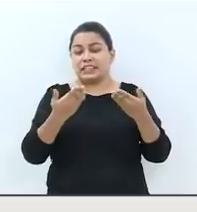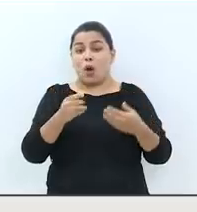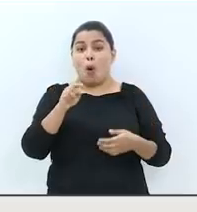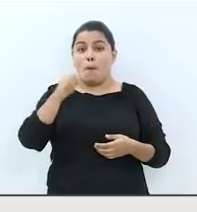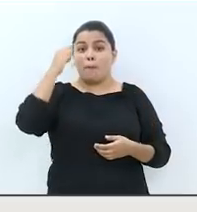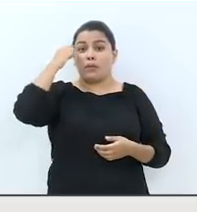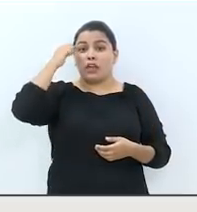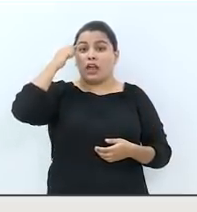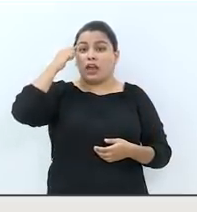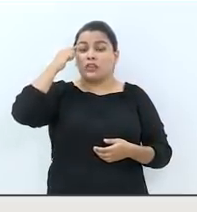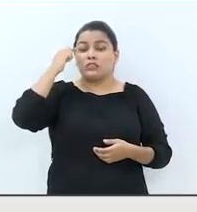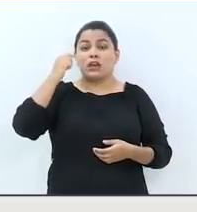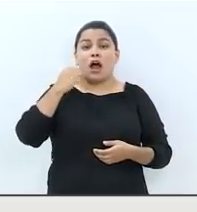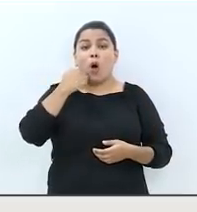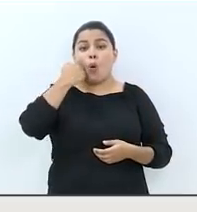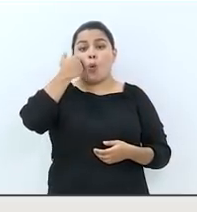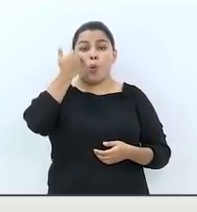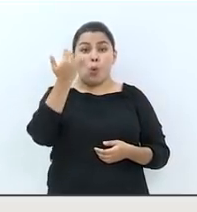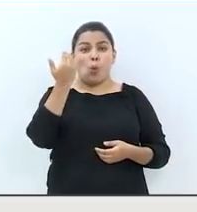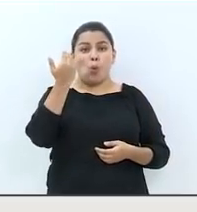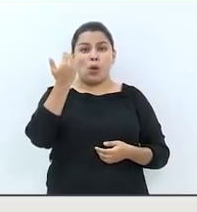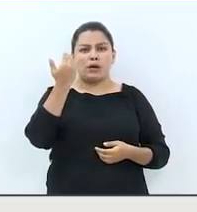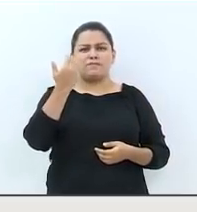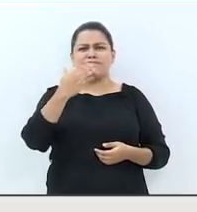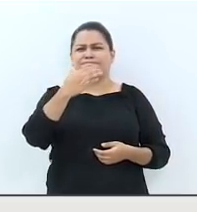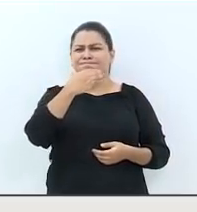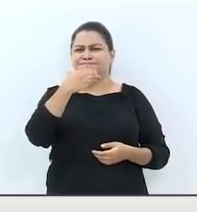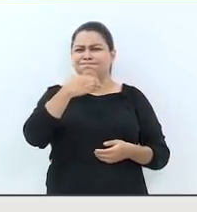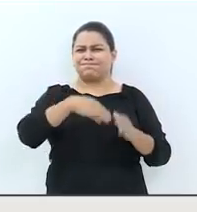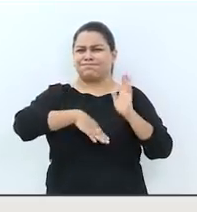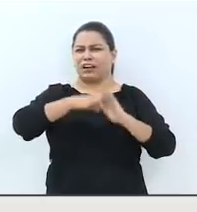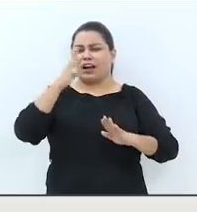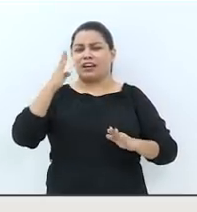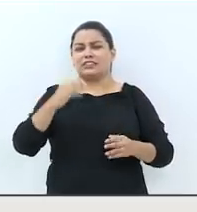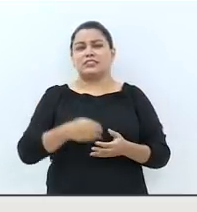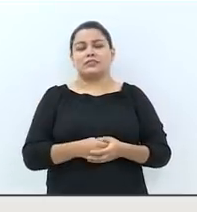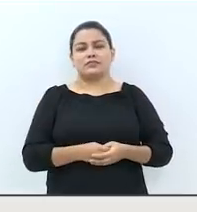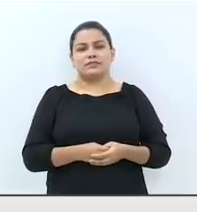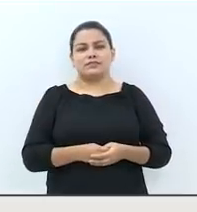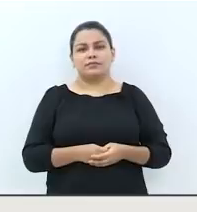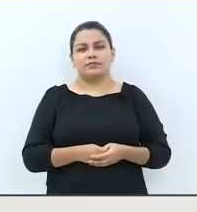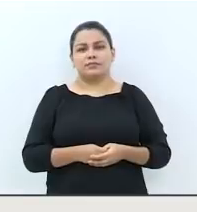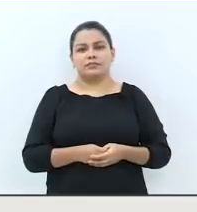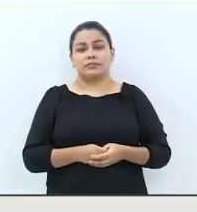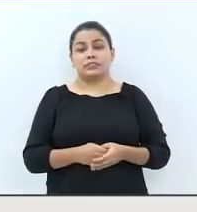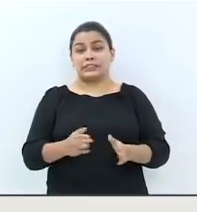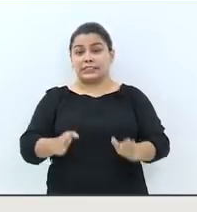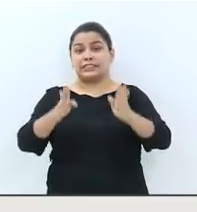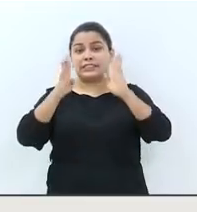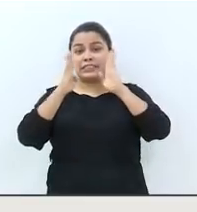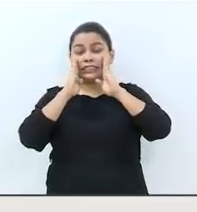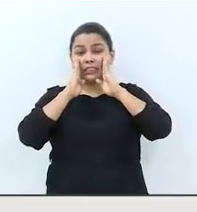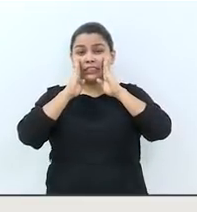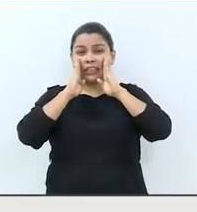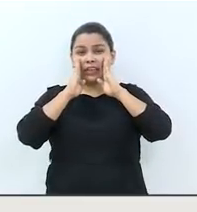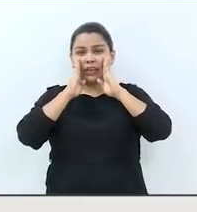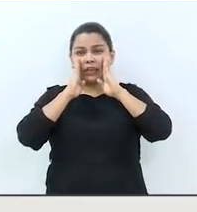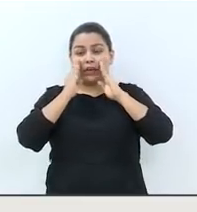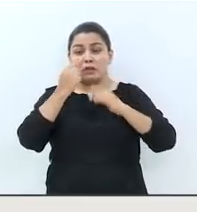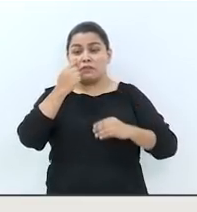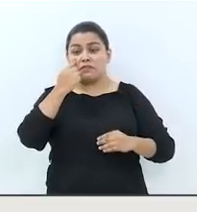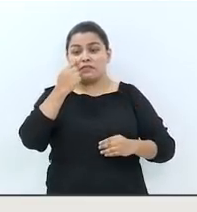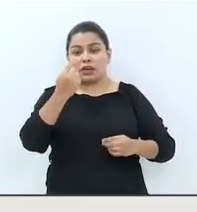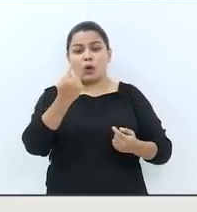con adolescentes. O sea, debe de ser la cosa más complicada del mundo. Enganchar y realmente ver por